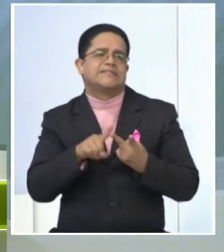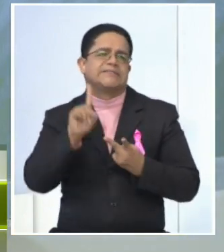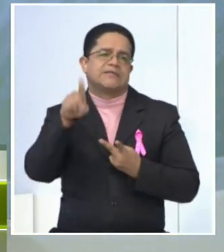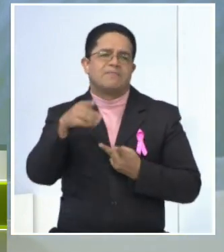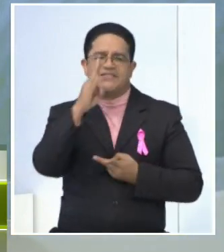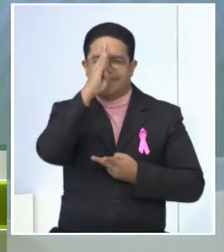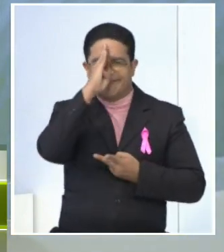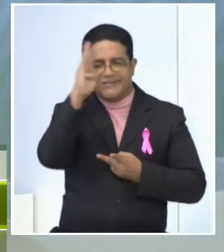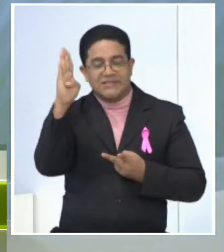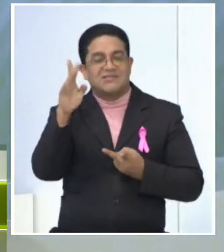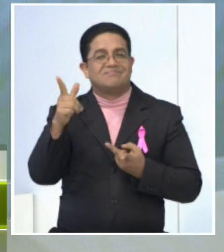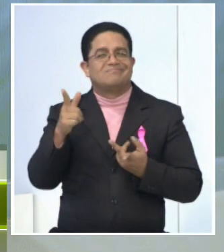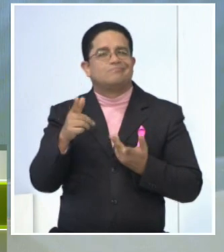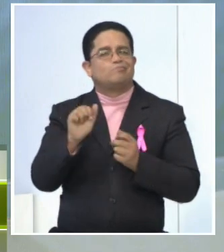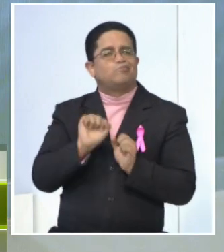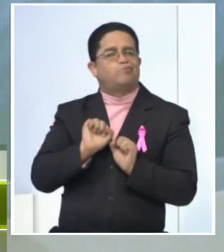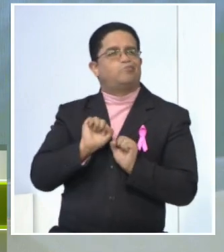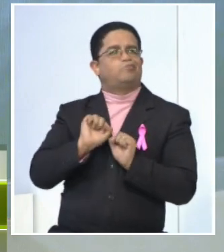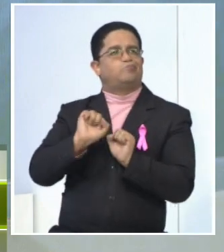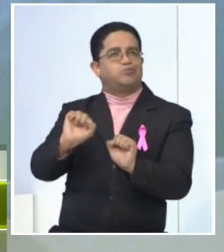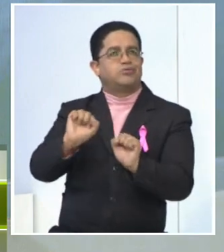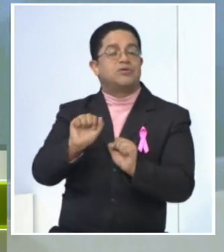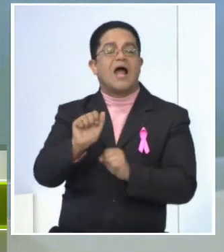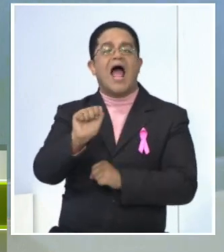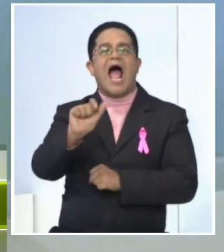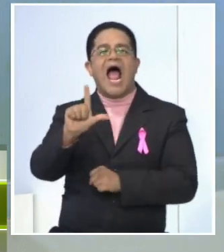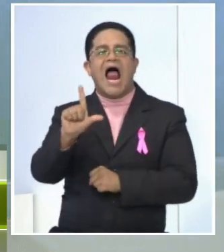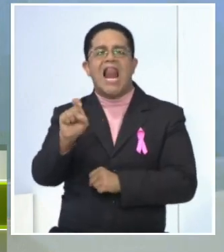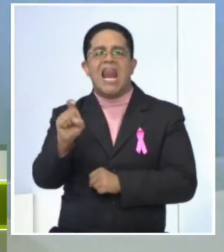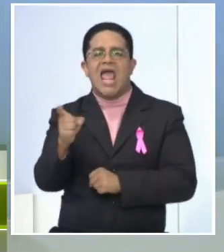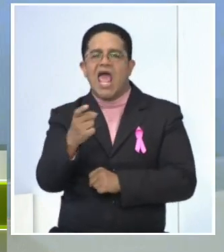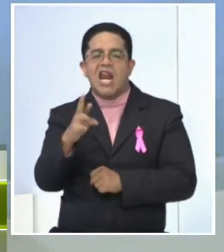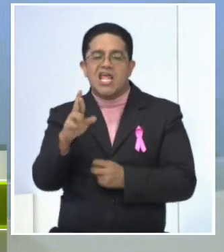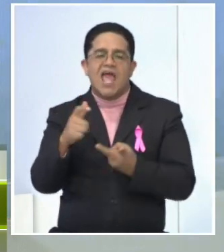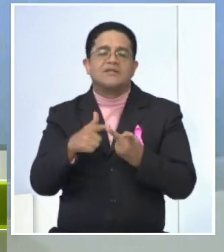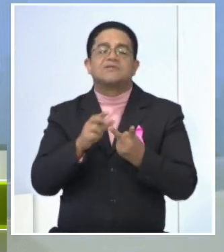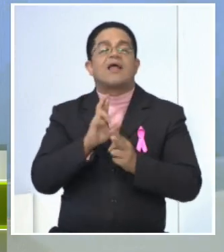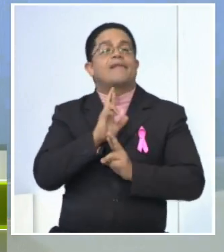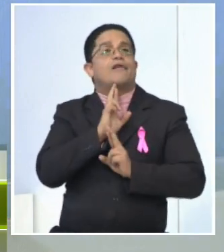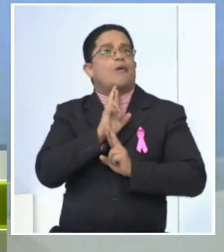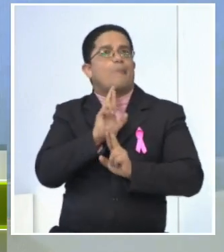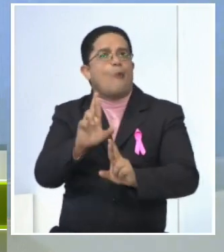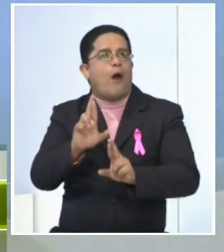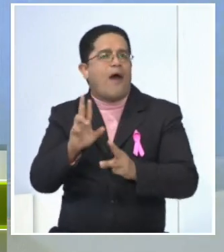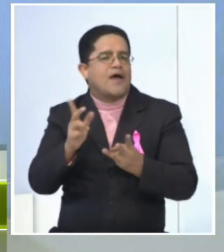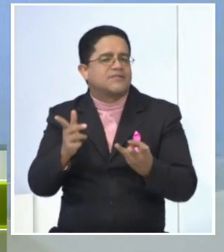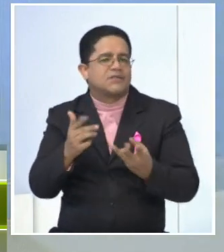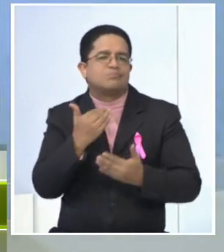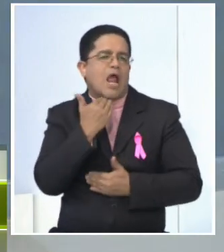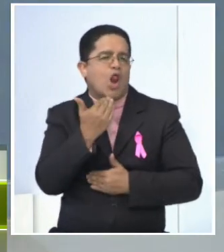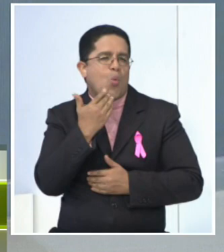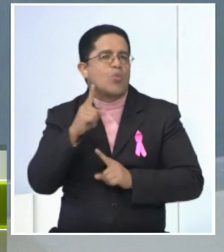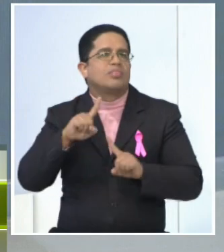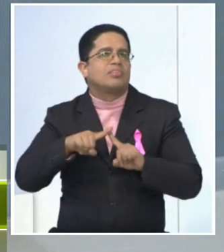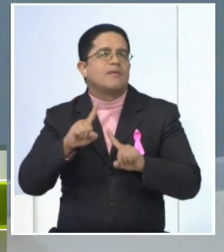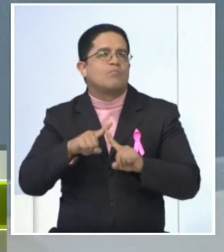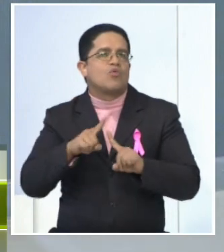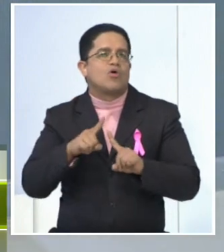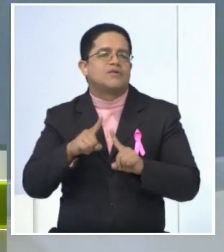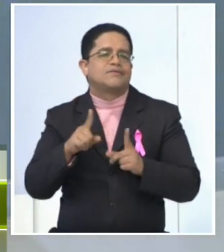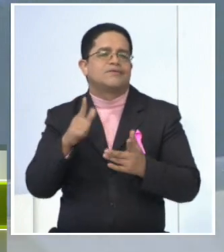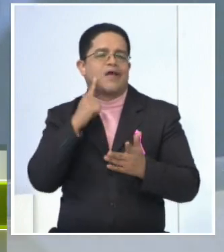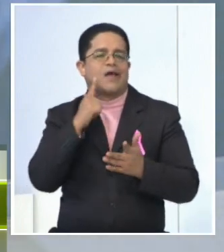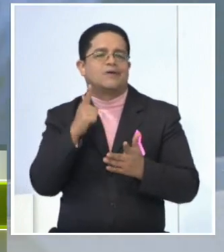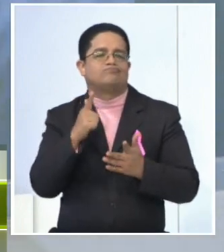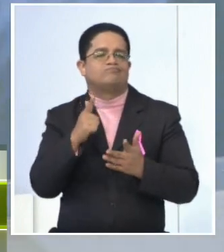tipo de intolerancia, alergia, reacción espontánea momentánea por algún tipo de alimento que de repente está en